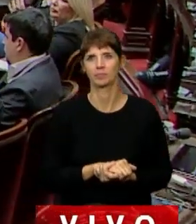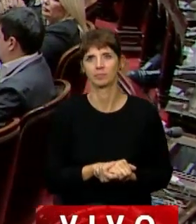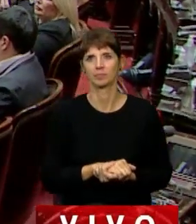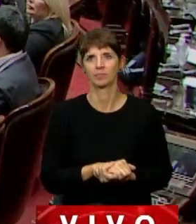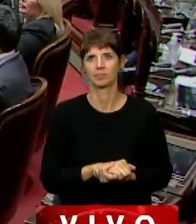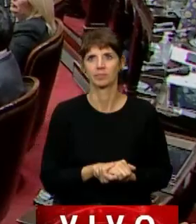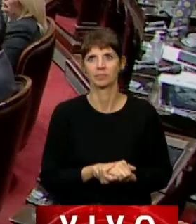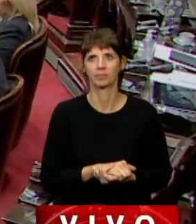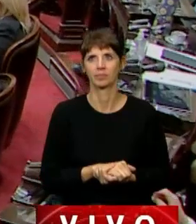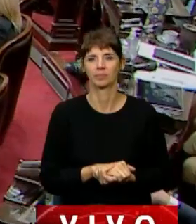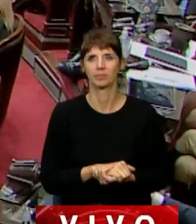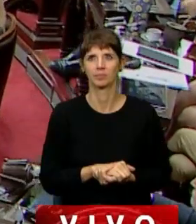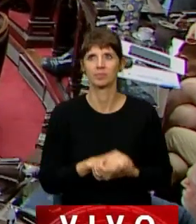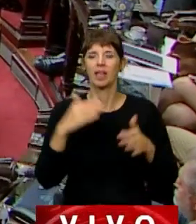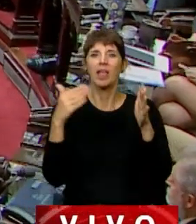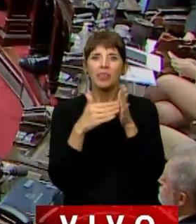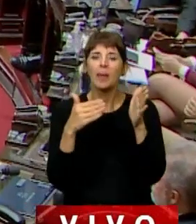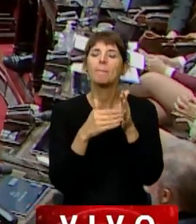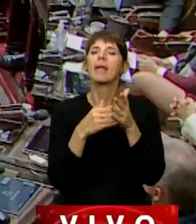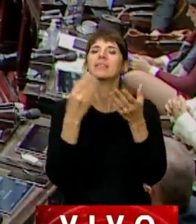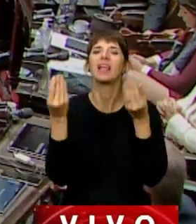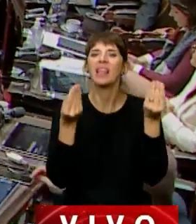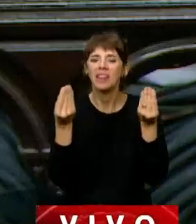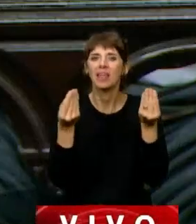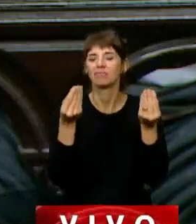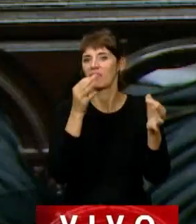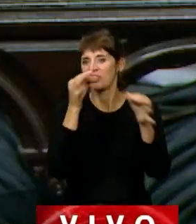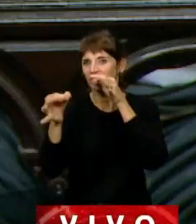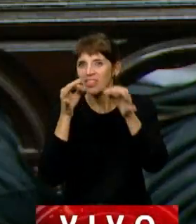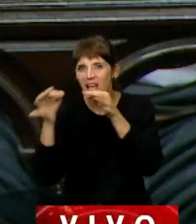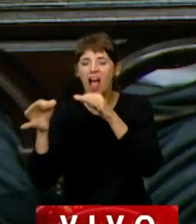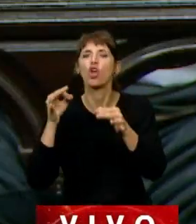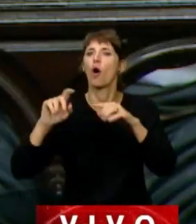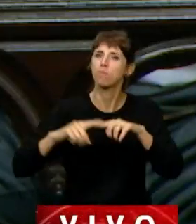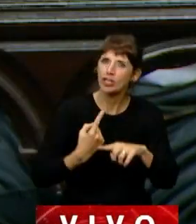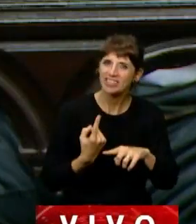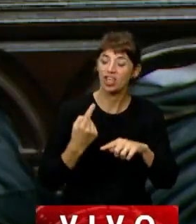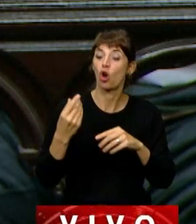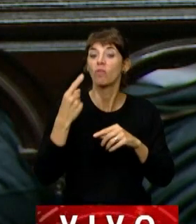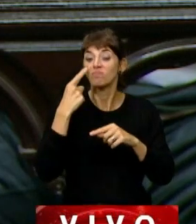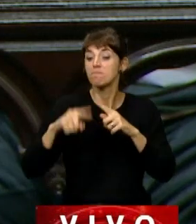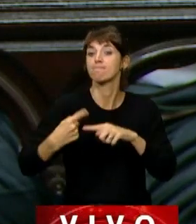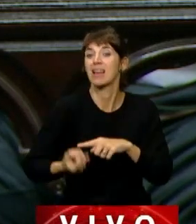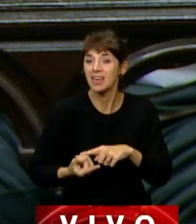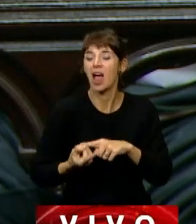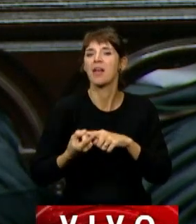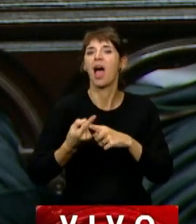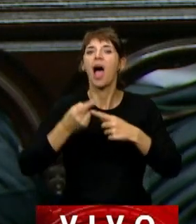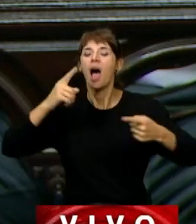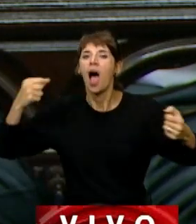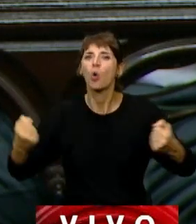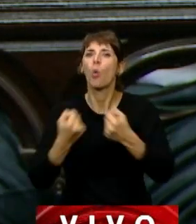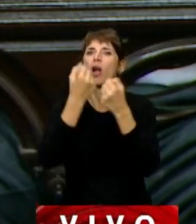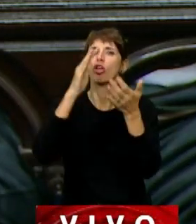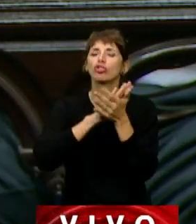Dependerá del diálogo político, de la posibilidad de que mañana nos pongamos de acuerdo en un posible cronograma, de